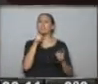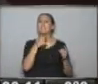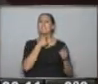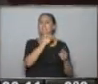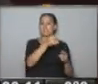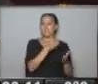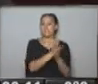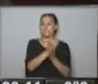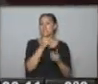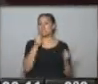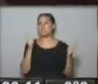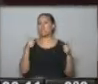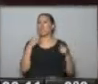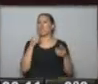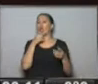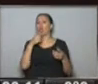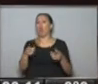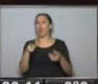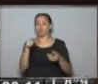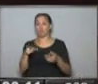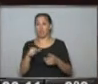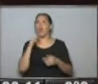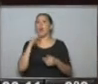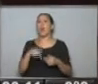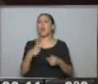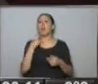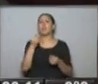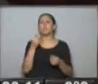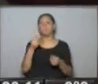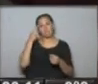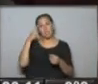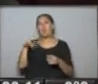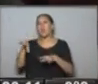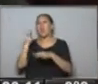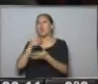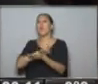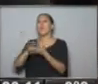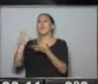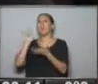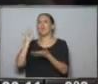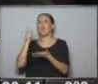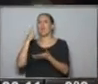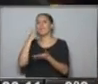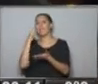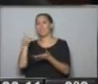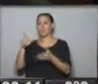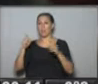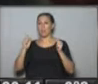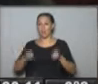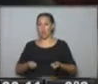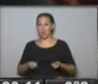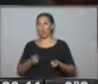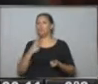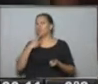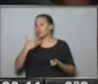pronunció en contra de la destitución ahora se pondrá en marcha el mecanismo para elegir al nuevo intendente de la ciudad y los comicios se van a realizar